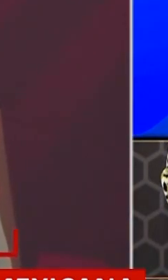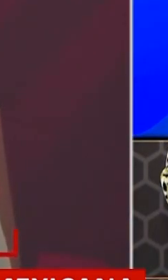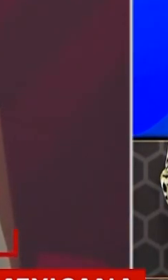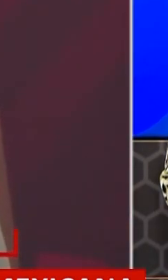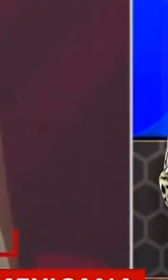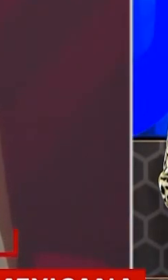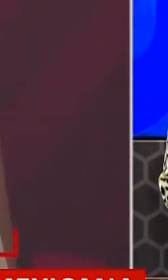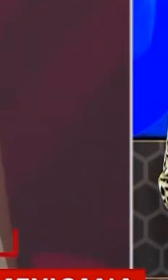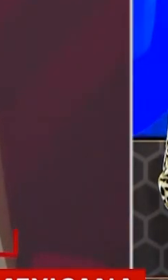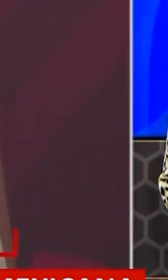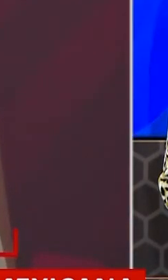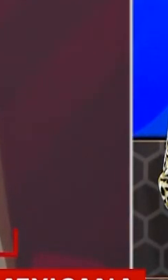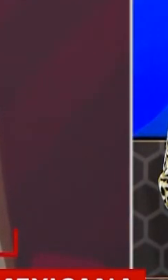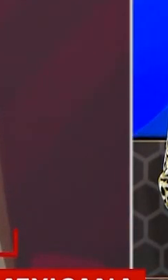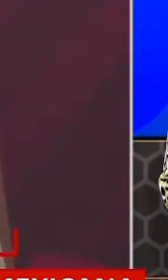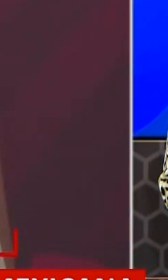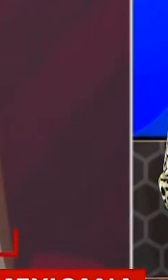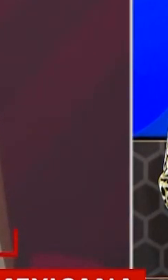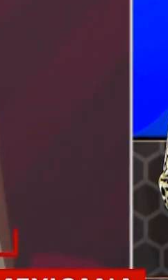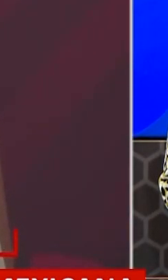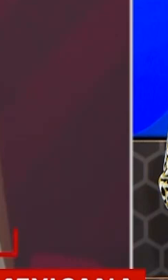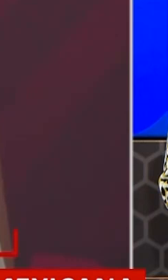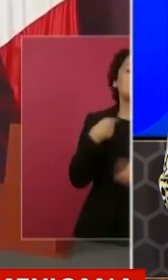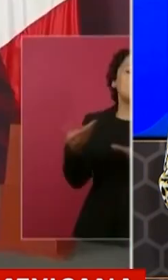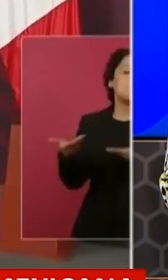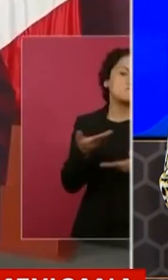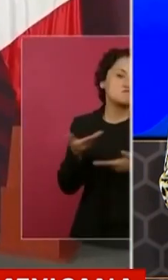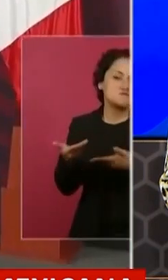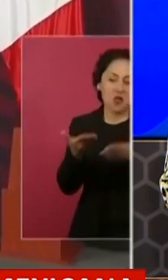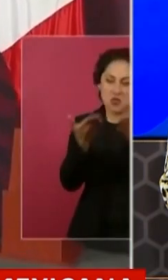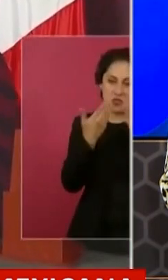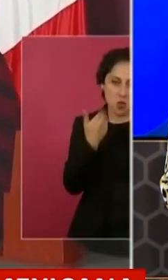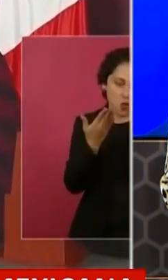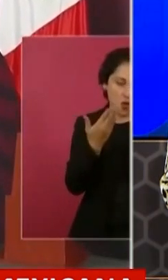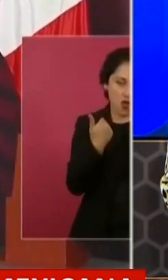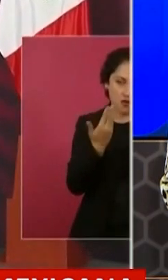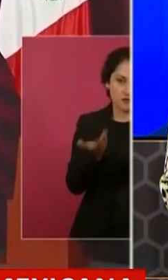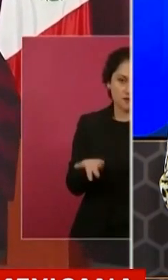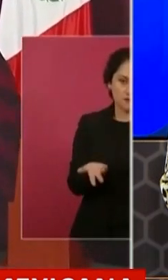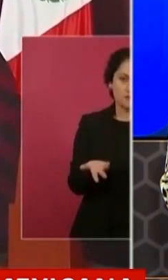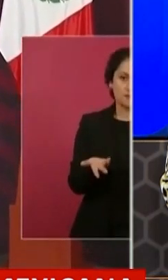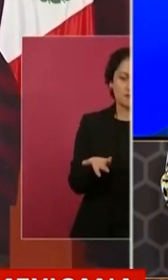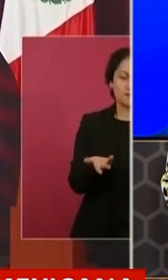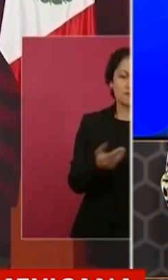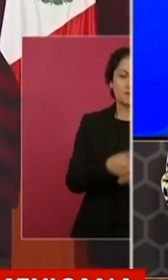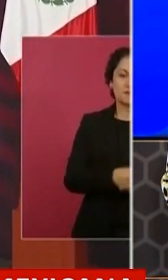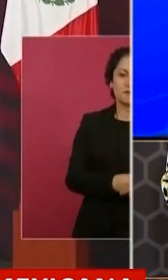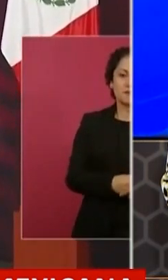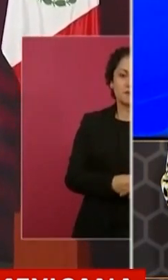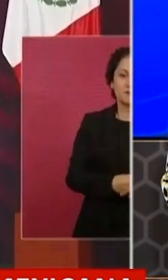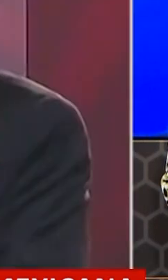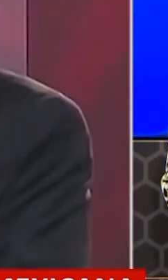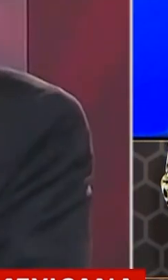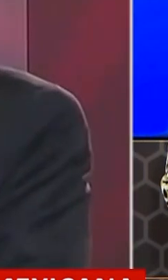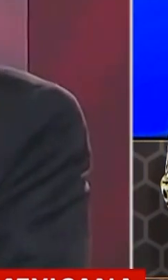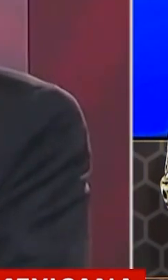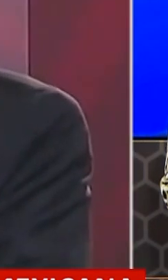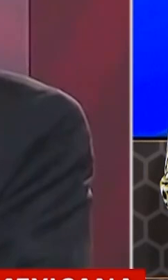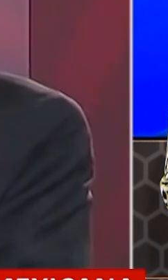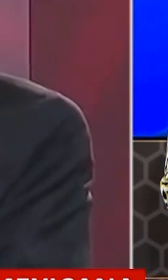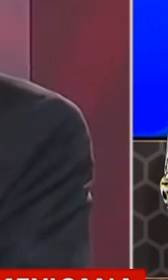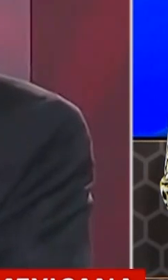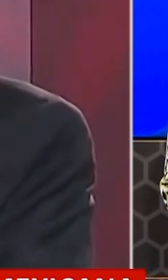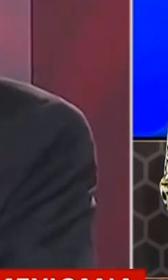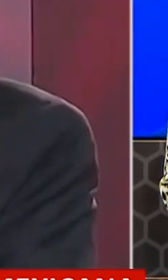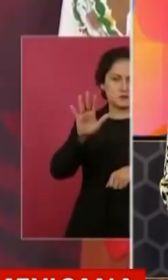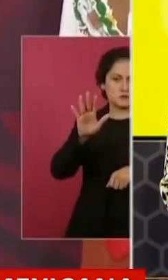Y si sabe, bueno, que va a venir, ¿vendrá quién? ¿El ministro de Economía? ¿El canciller? ¿Quién representará a México,